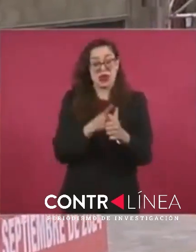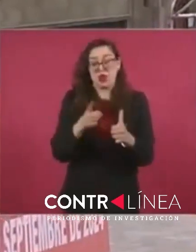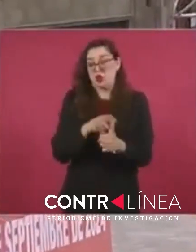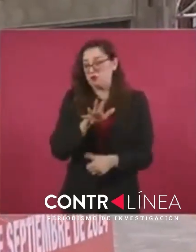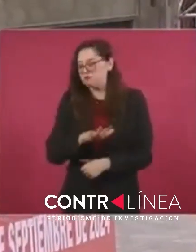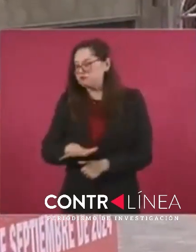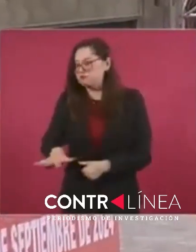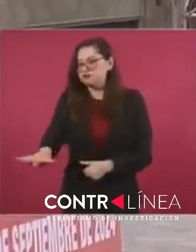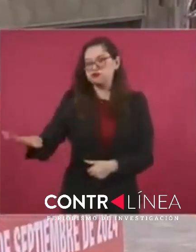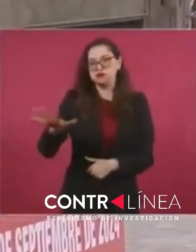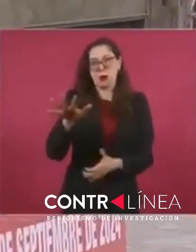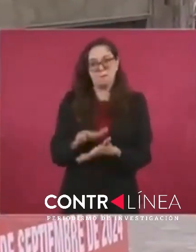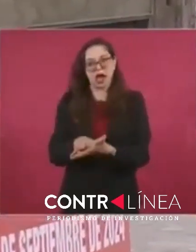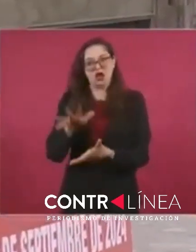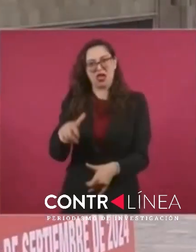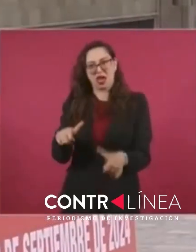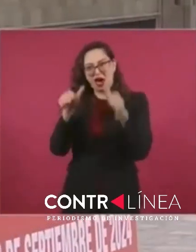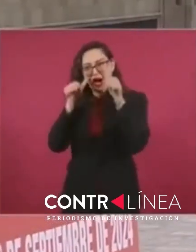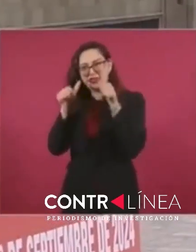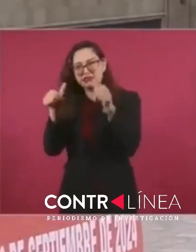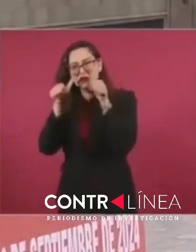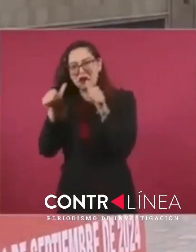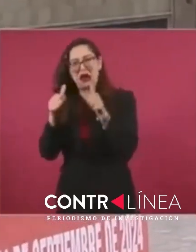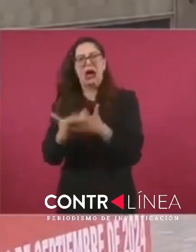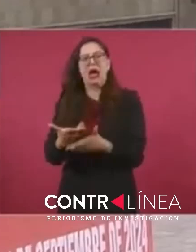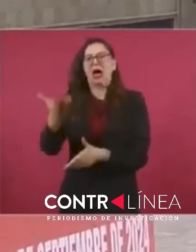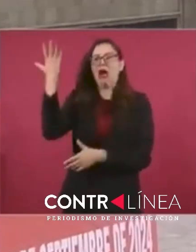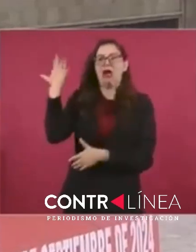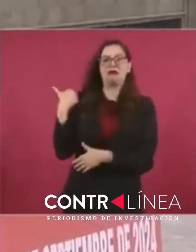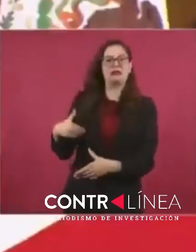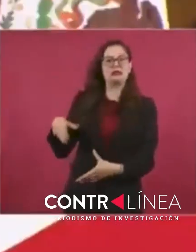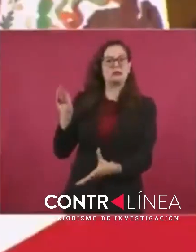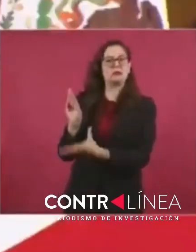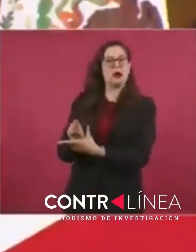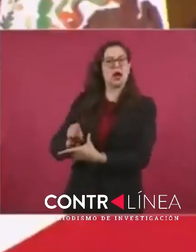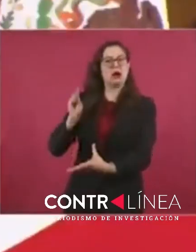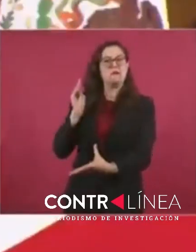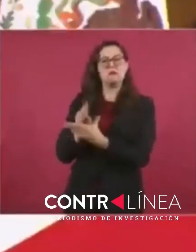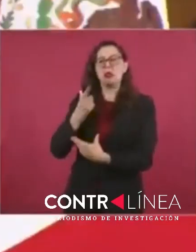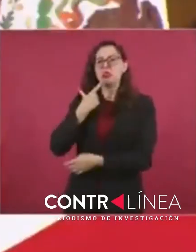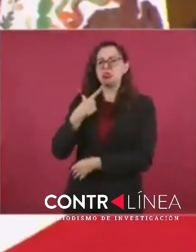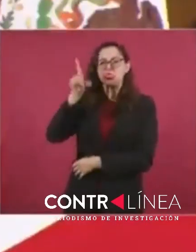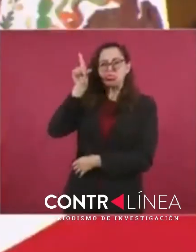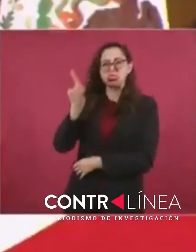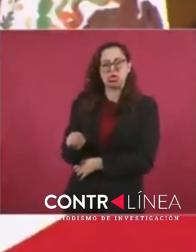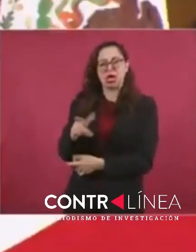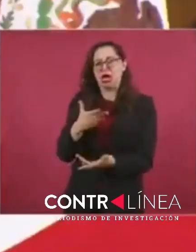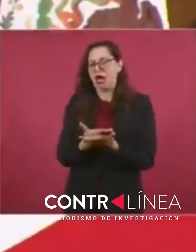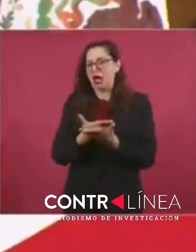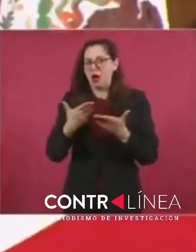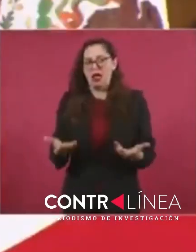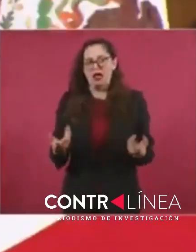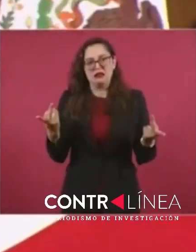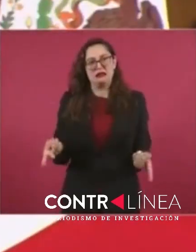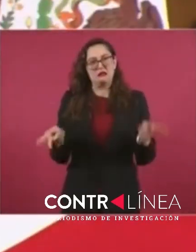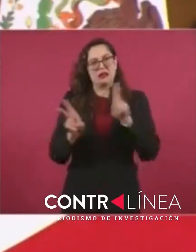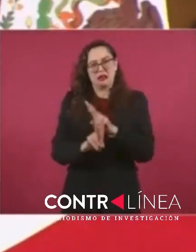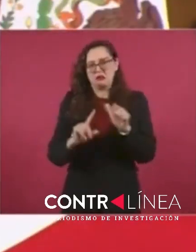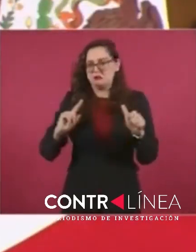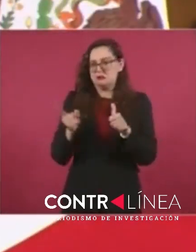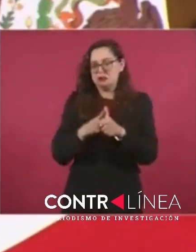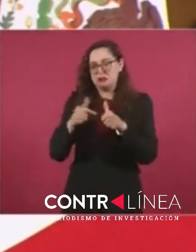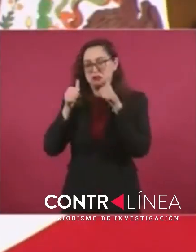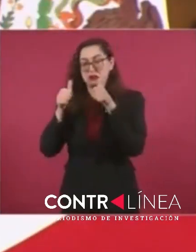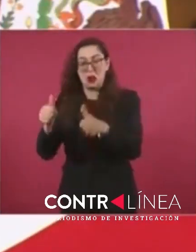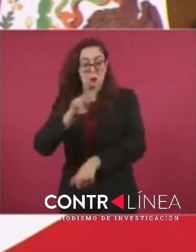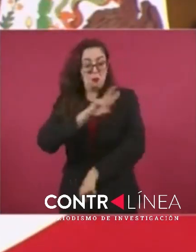quienes permanecían olvidados y humillados. Dejamos de manifiesto que el poder solo tiene